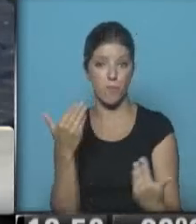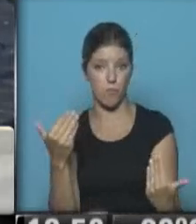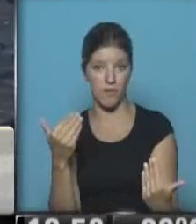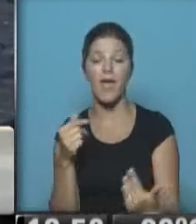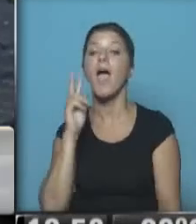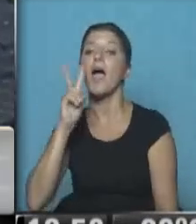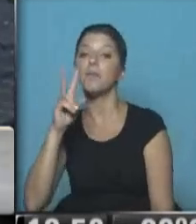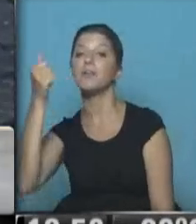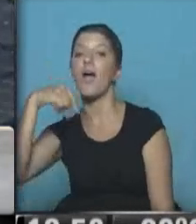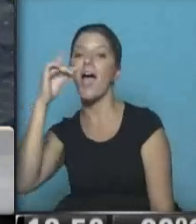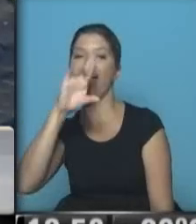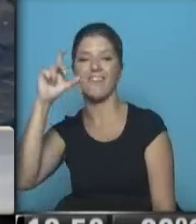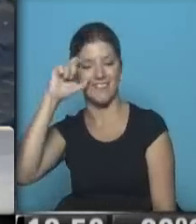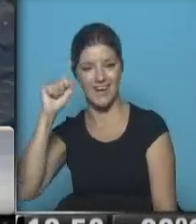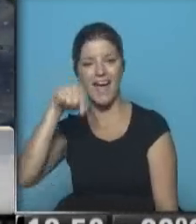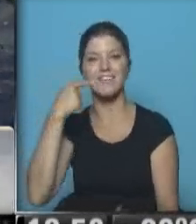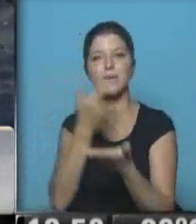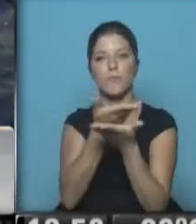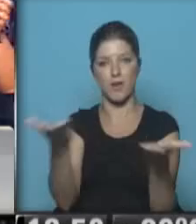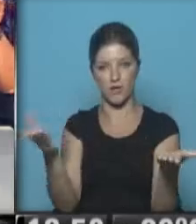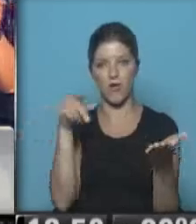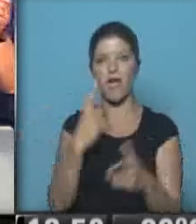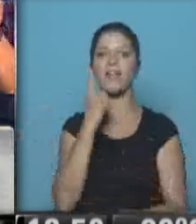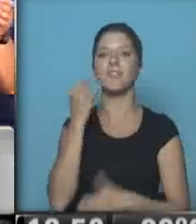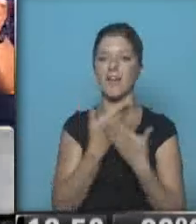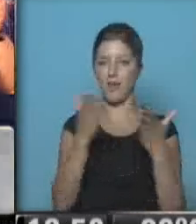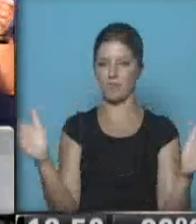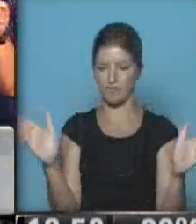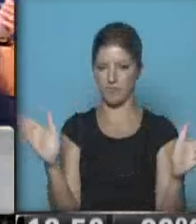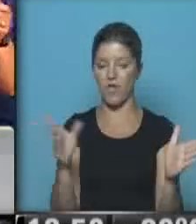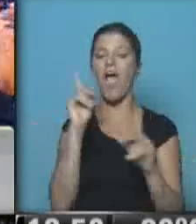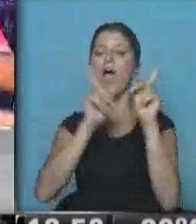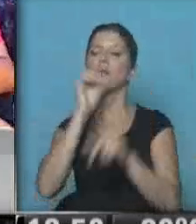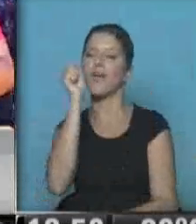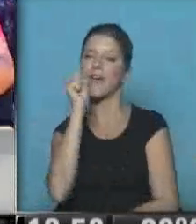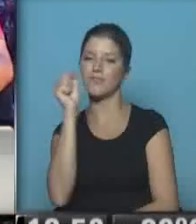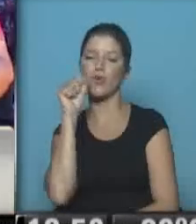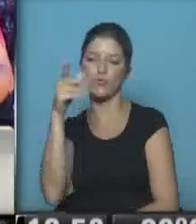Andrea Prodan, quien recibió así a la gente el día de la inauguración, cantando unas cancioncitas con su voz